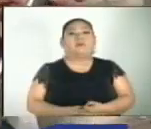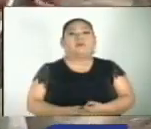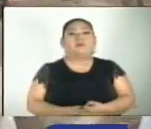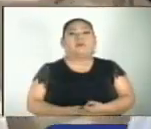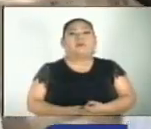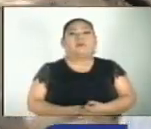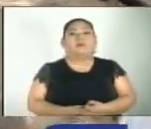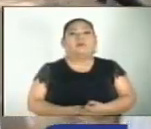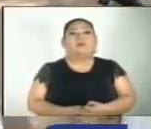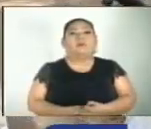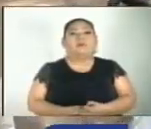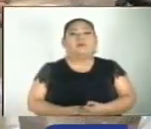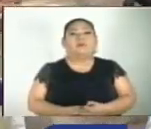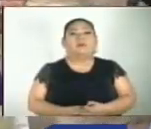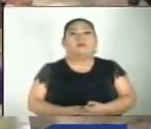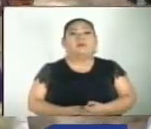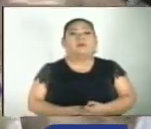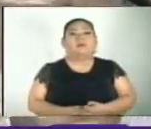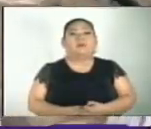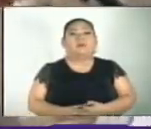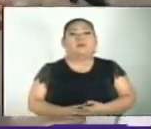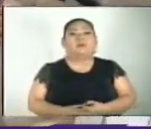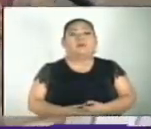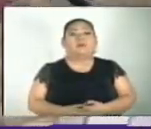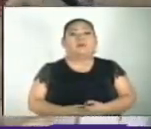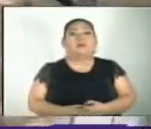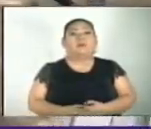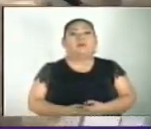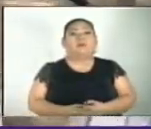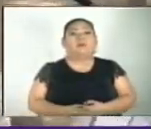¿Cómo fui a enamorarme de ti?